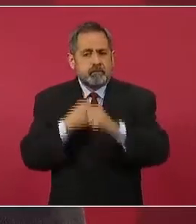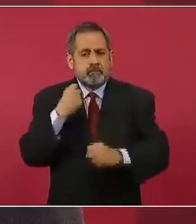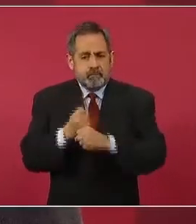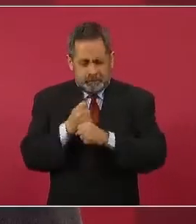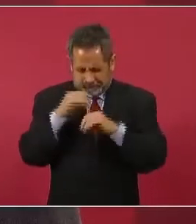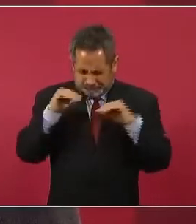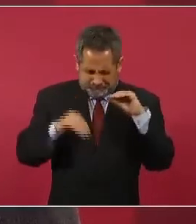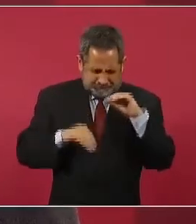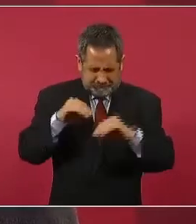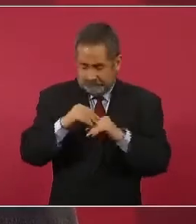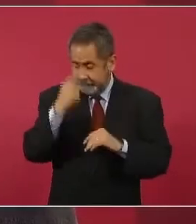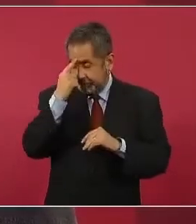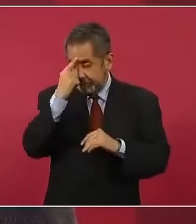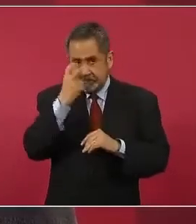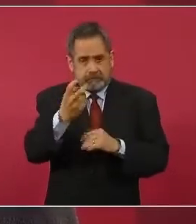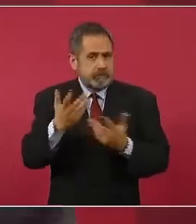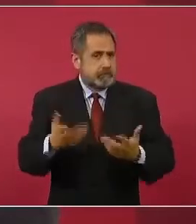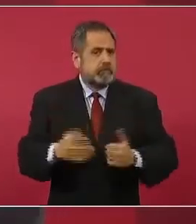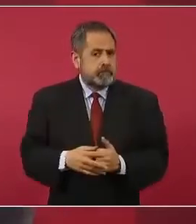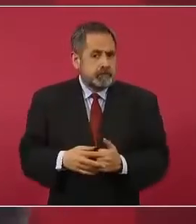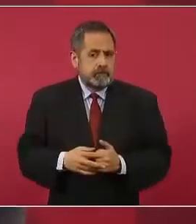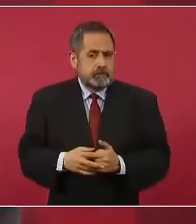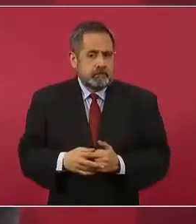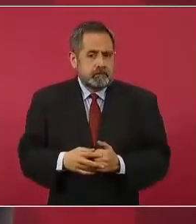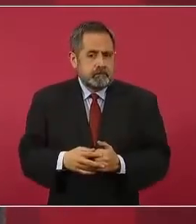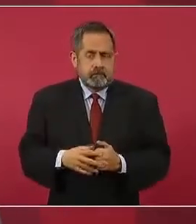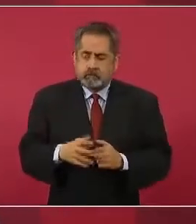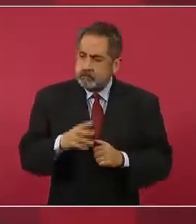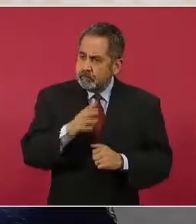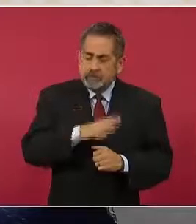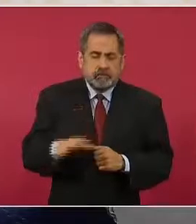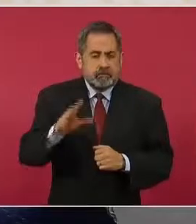fábricas para envase de vacunas.